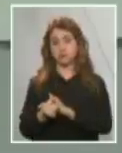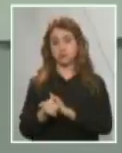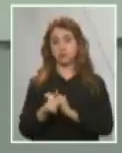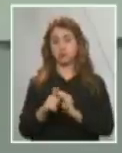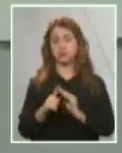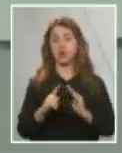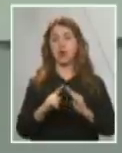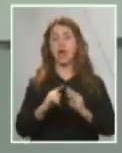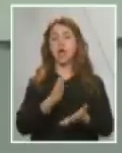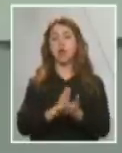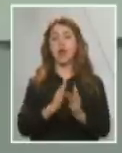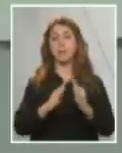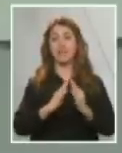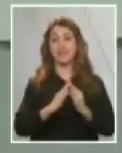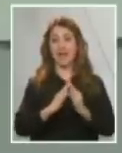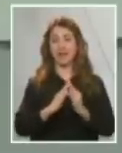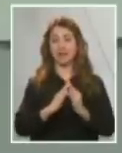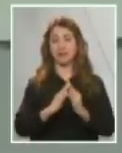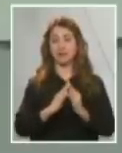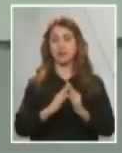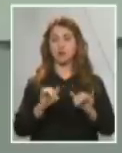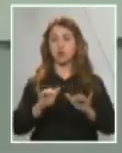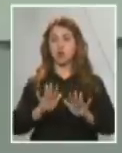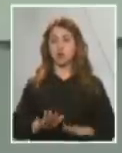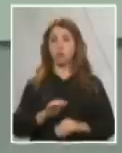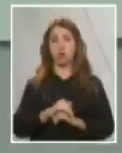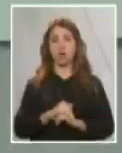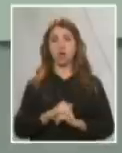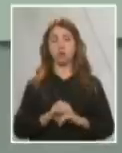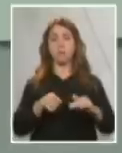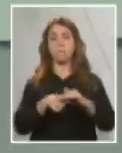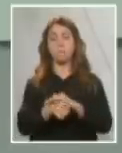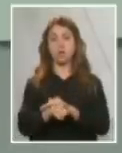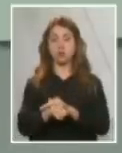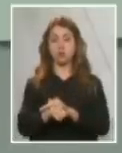Claro. Y nos quedamos ahí, en el metro,